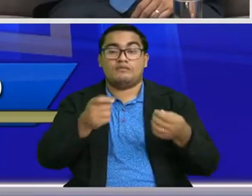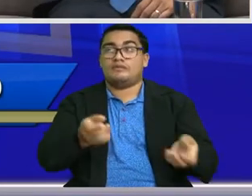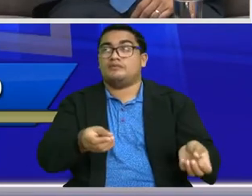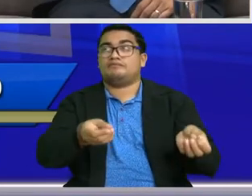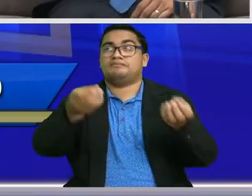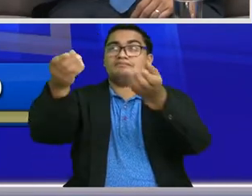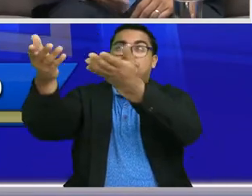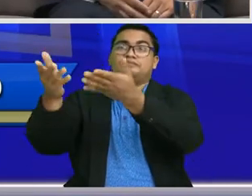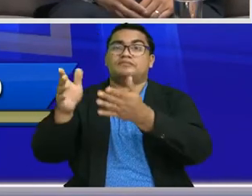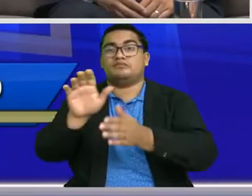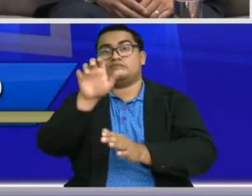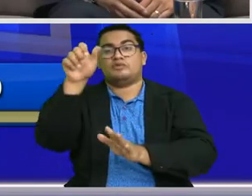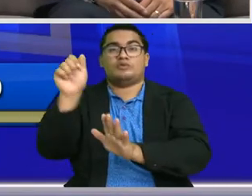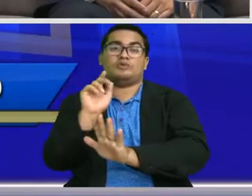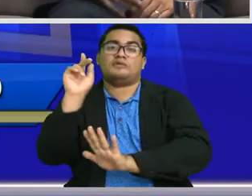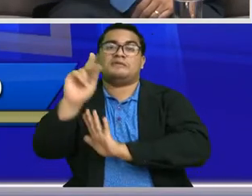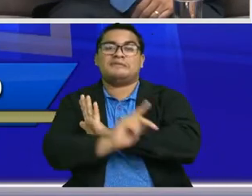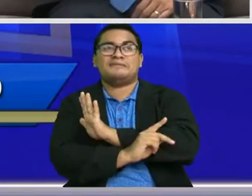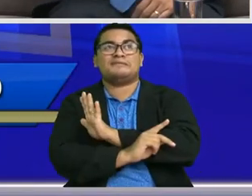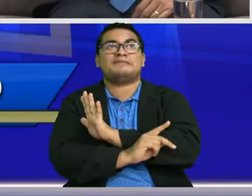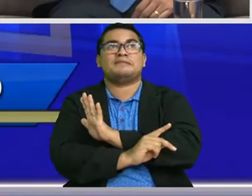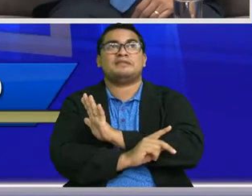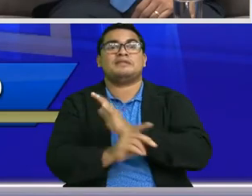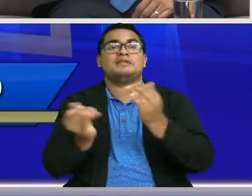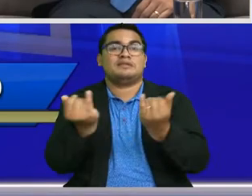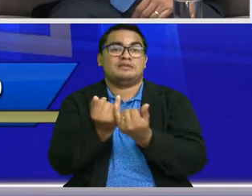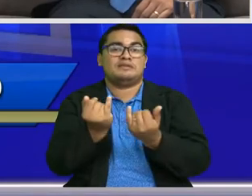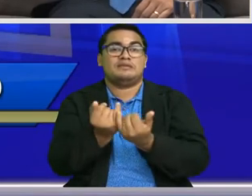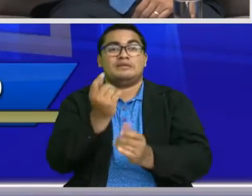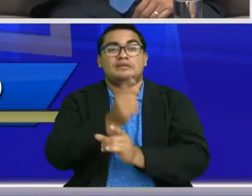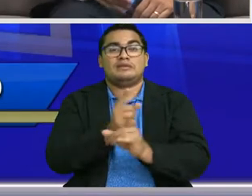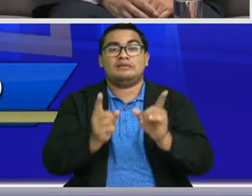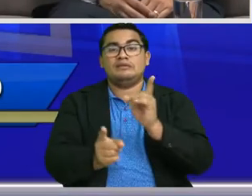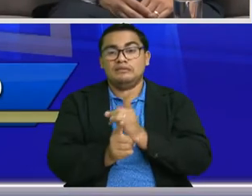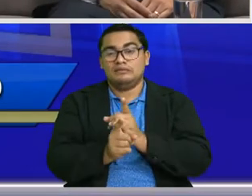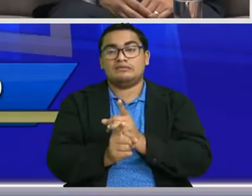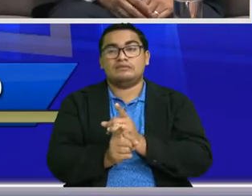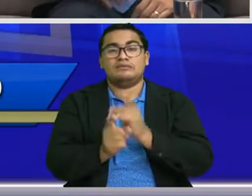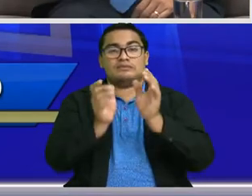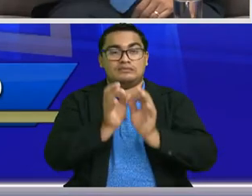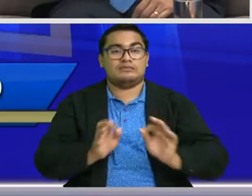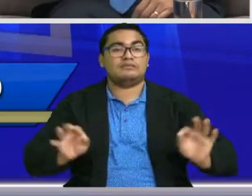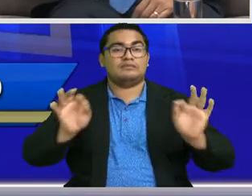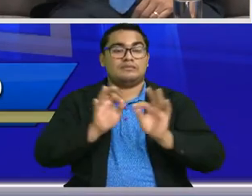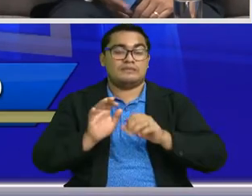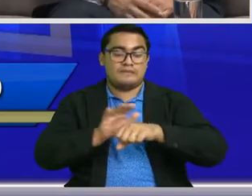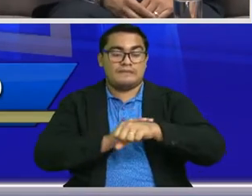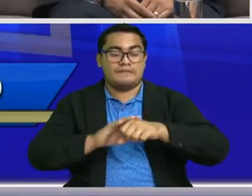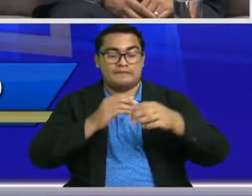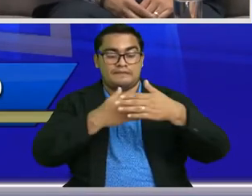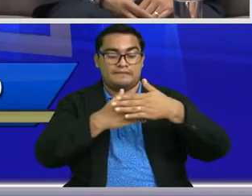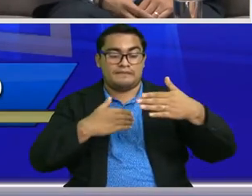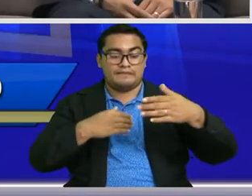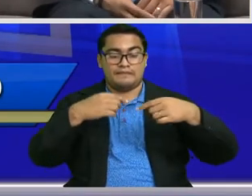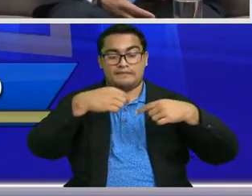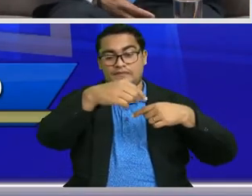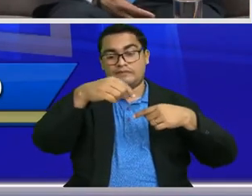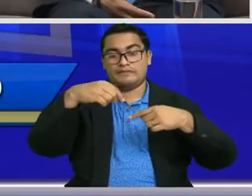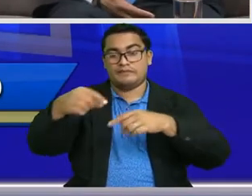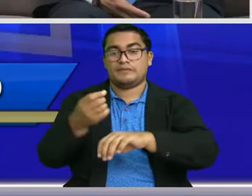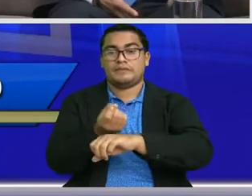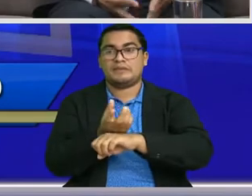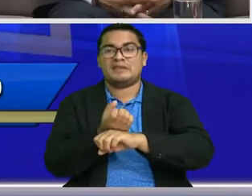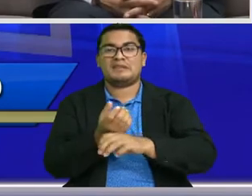quieren lanzar una nueva línea. Entonces deben de tener una licencia municipal, un registro sanitario,